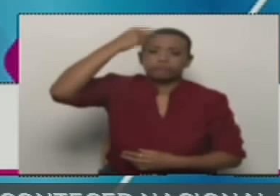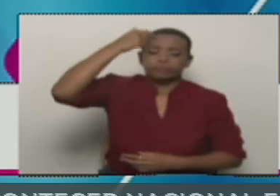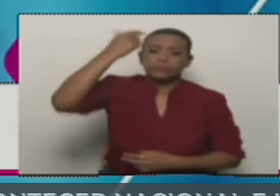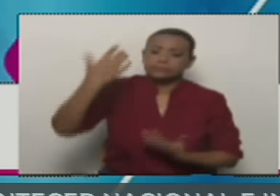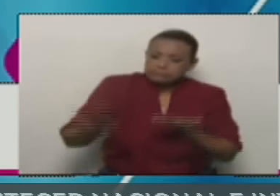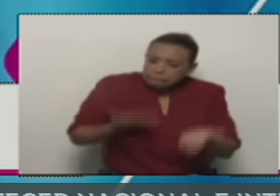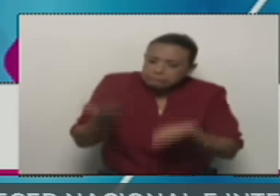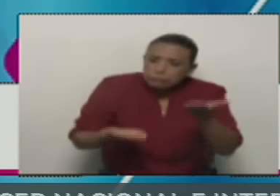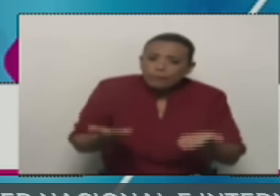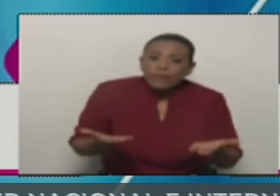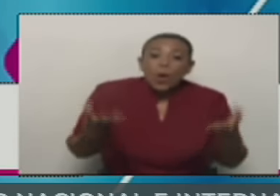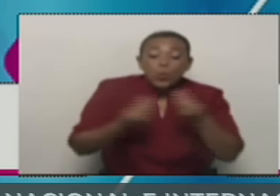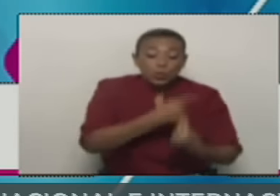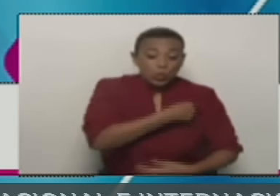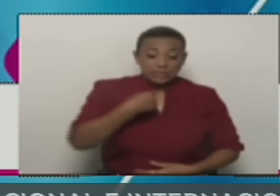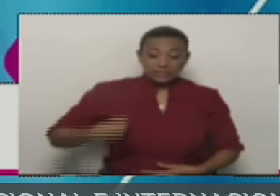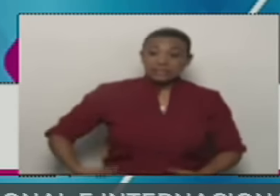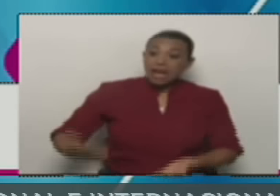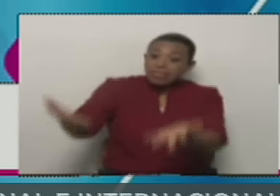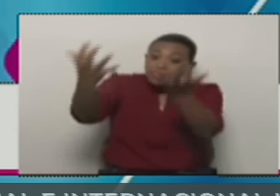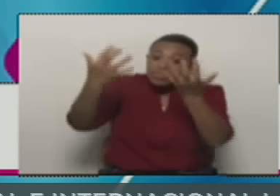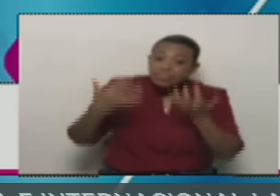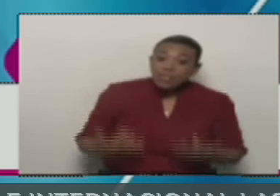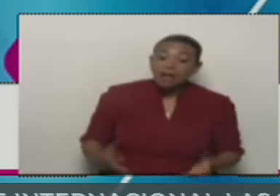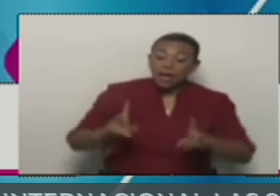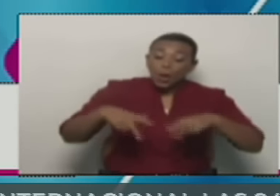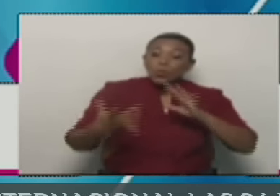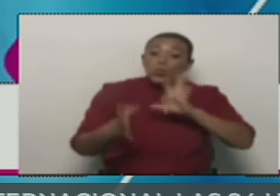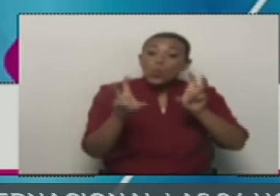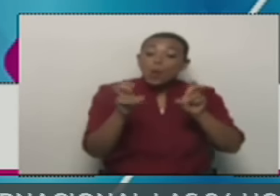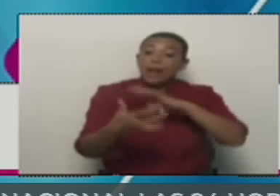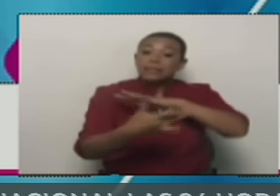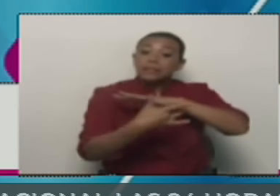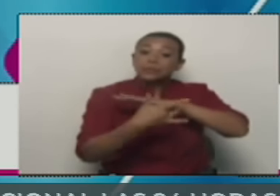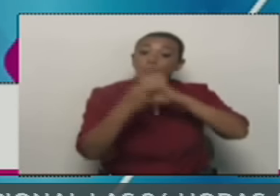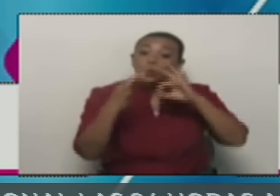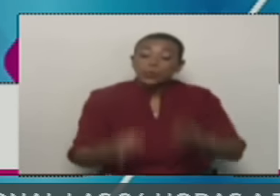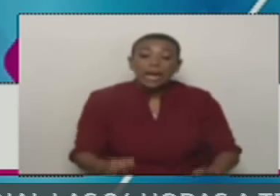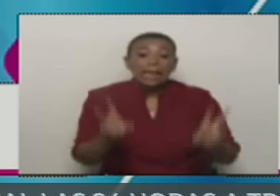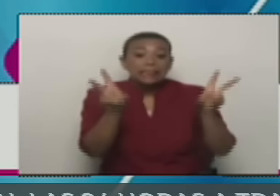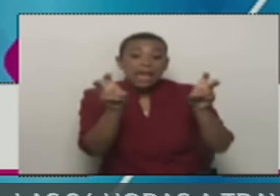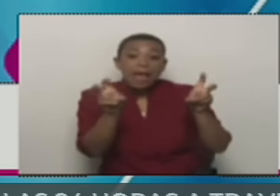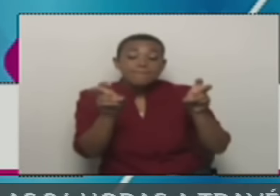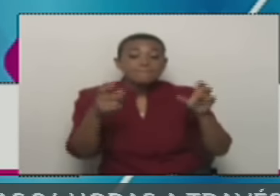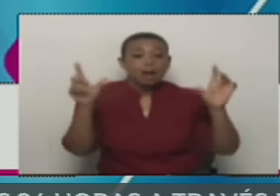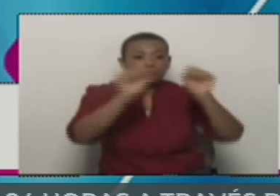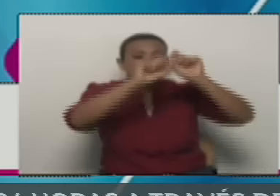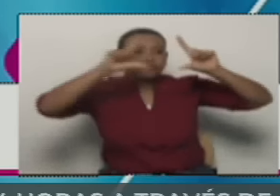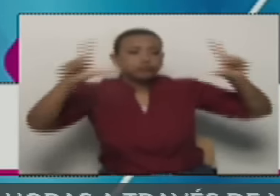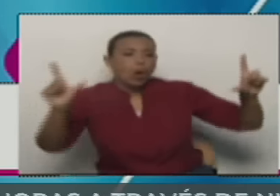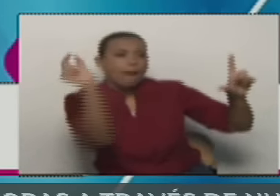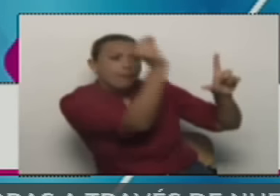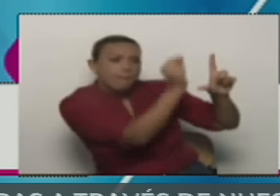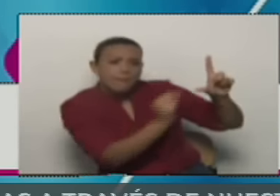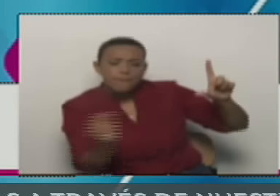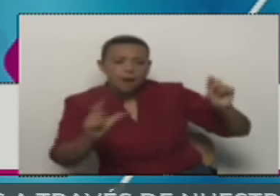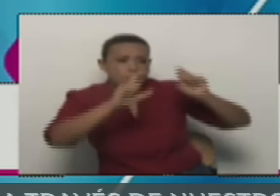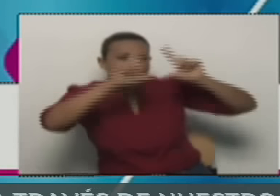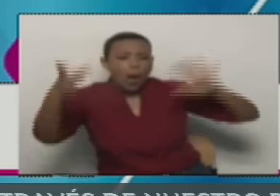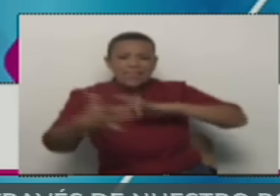haciendo con la China de traer la nueva tecnología de las pantallas, las pizarras de